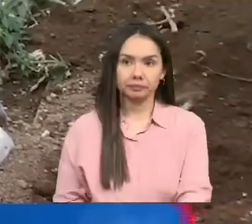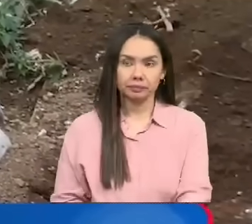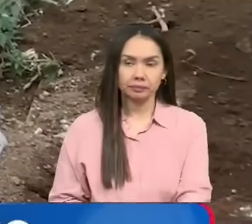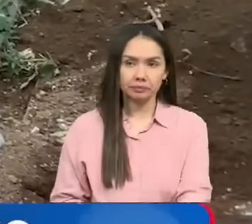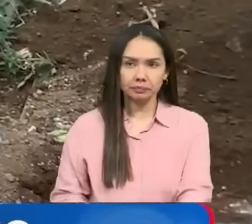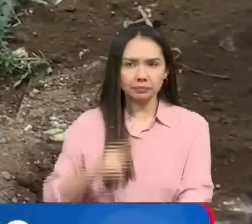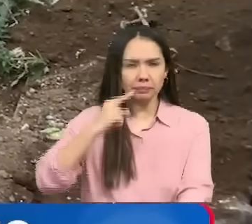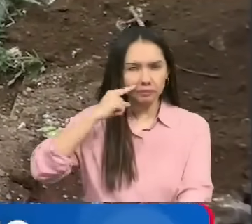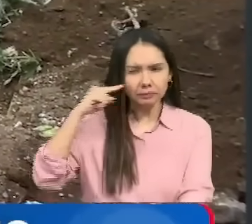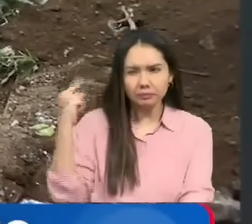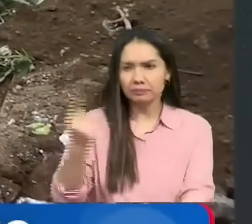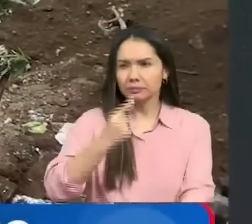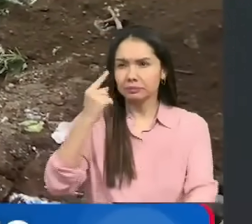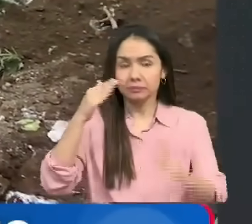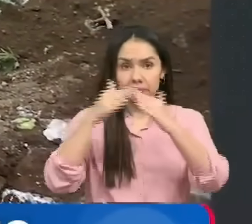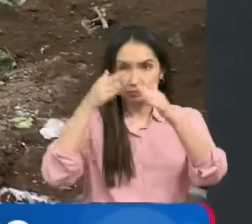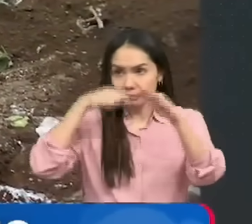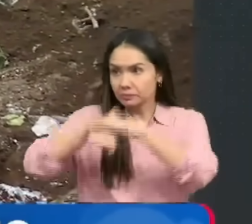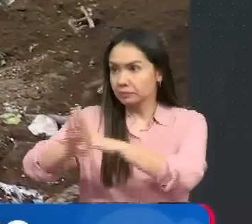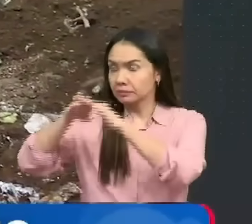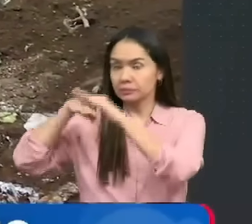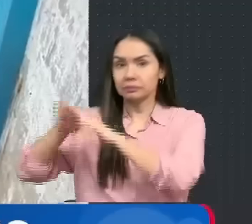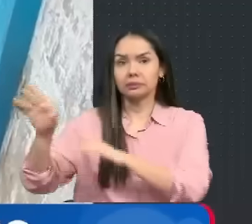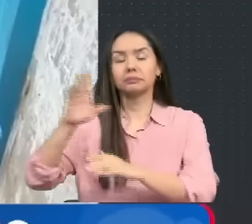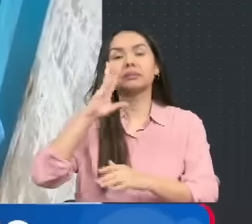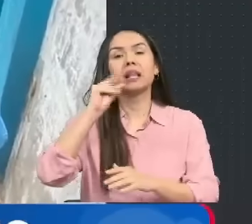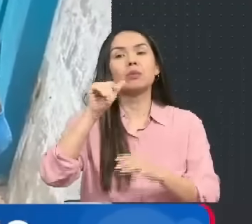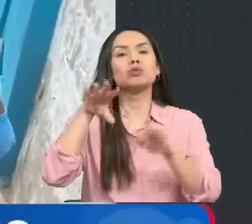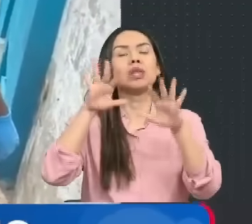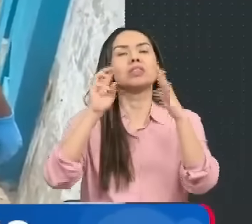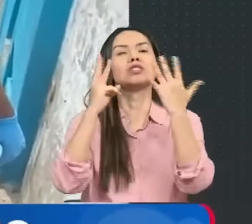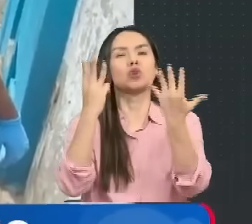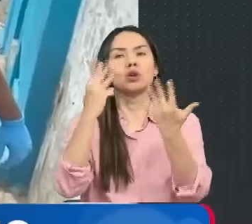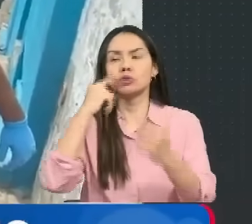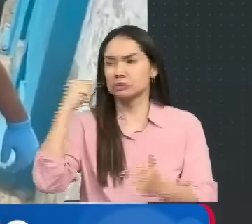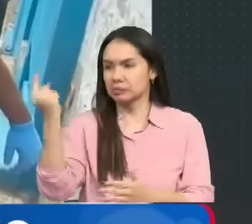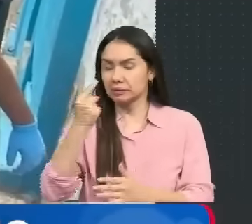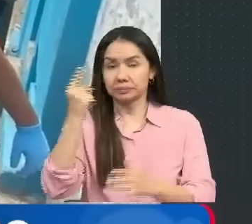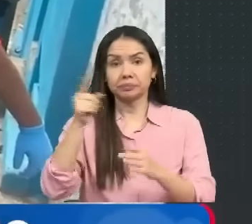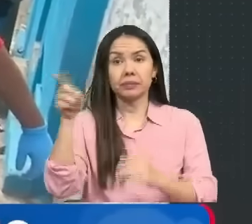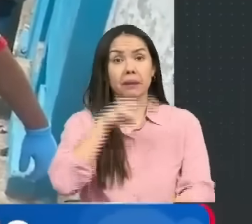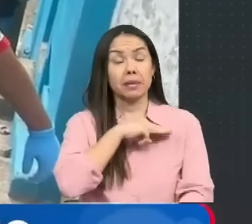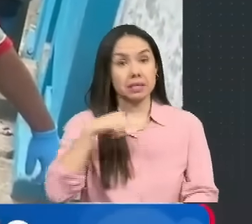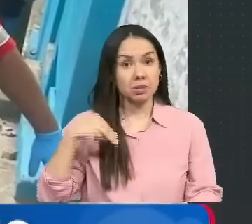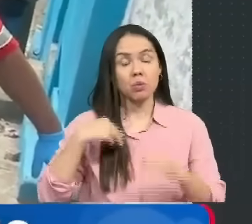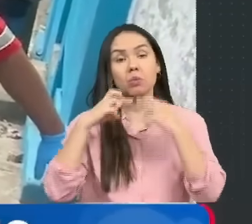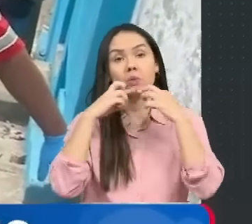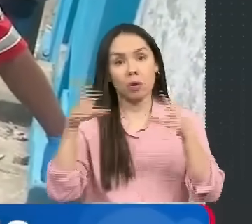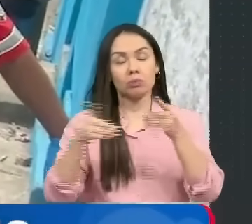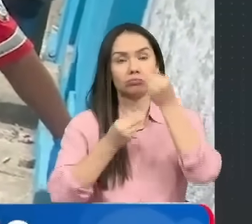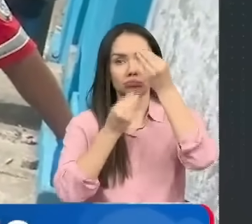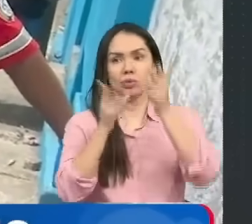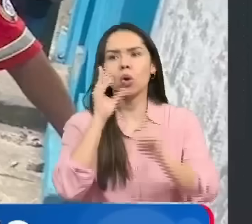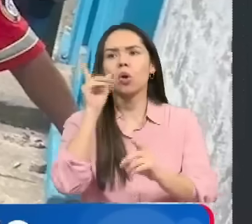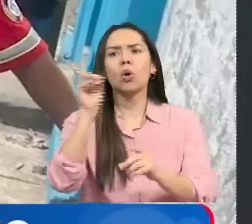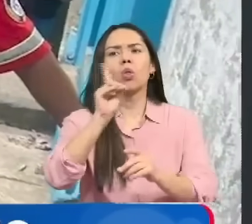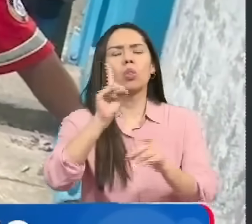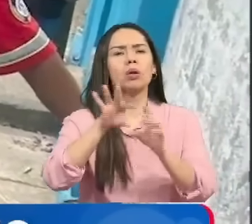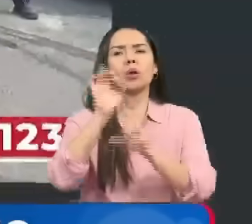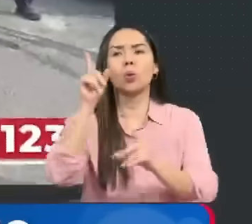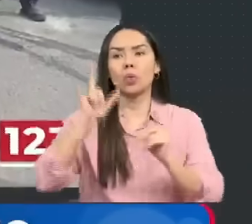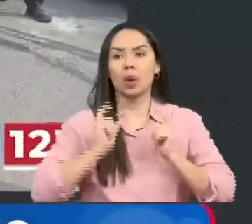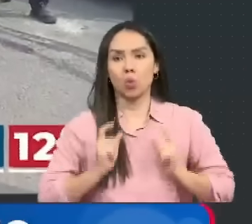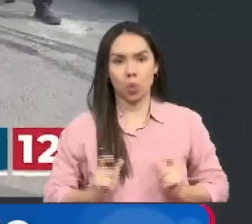de realizar un allanamiento en viviendas de la colonia El Limón, en la zona 18, el Ministerio Público informó sobre la localización del cuerpo